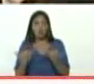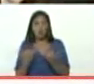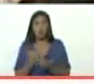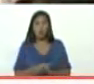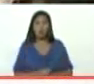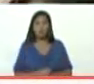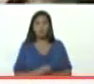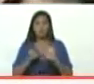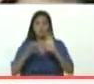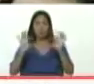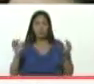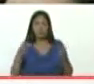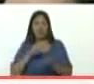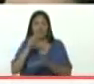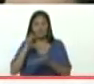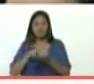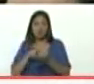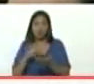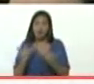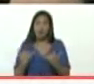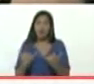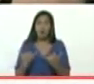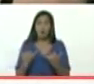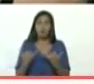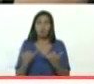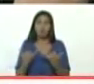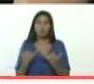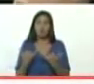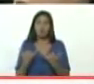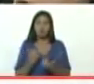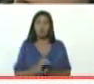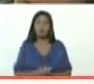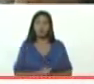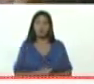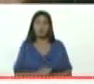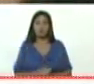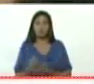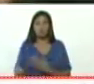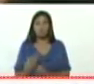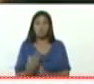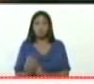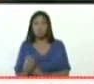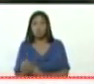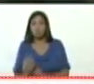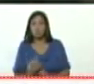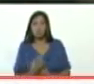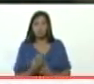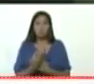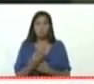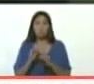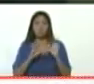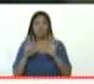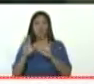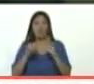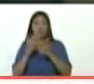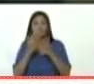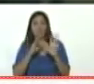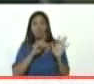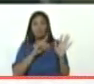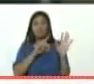por cadena nacional, y a esta misma hora, en este mismo momento, les están llegando 10, 30,